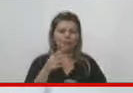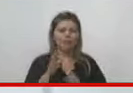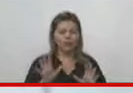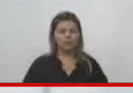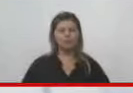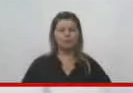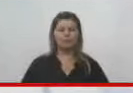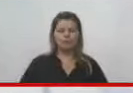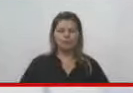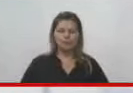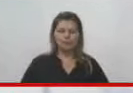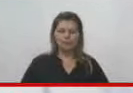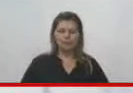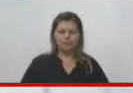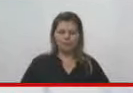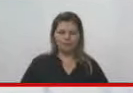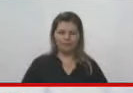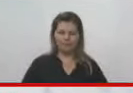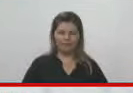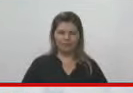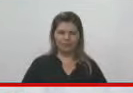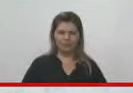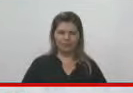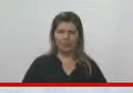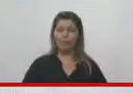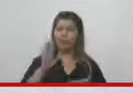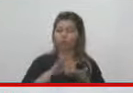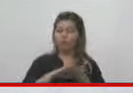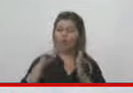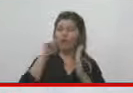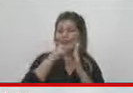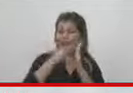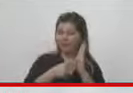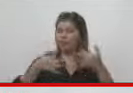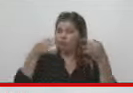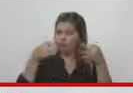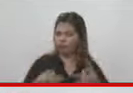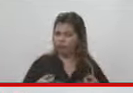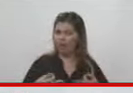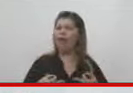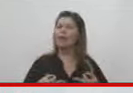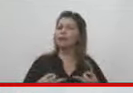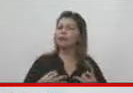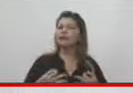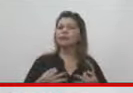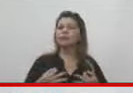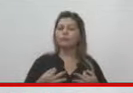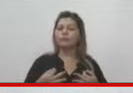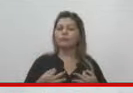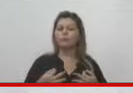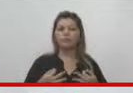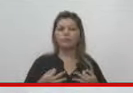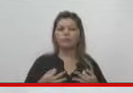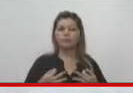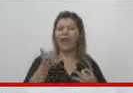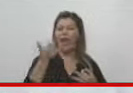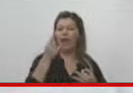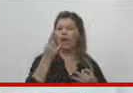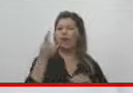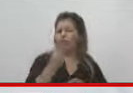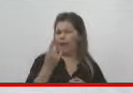Bueno, entonces, en cuanto a los requisitos formales, acá tengo, hay una